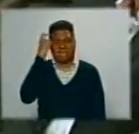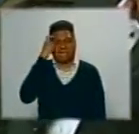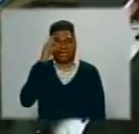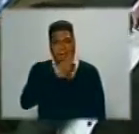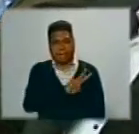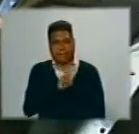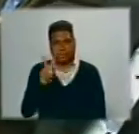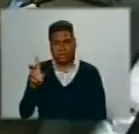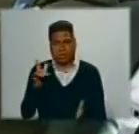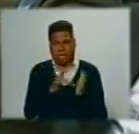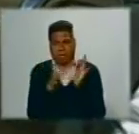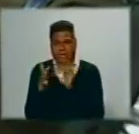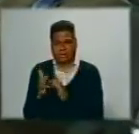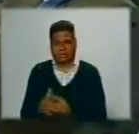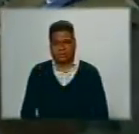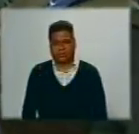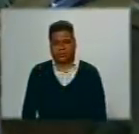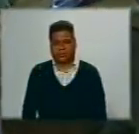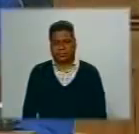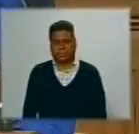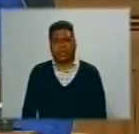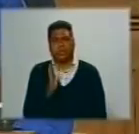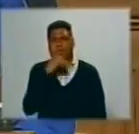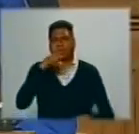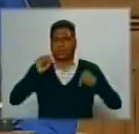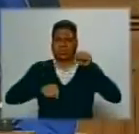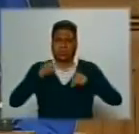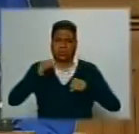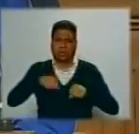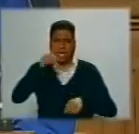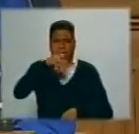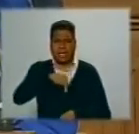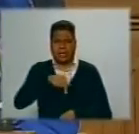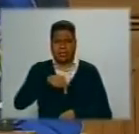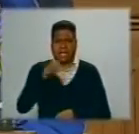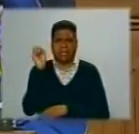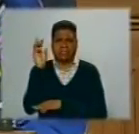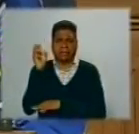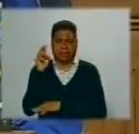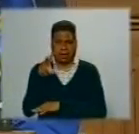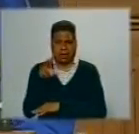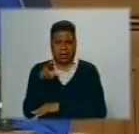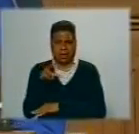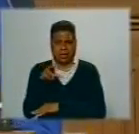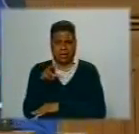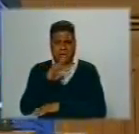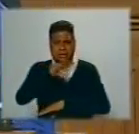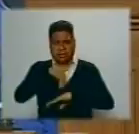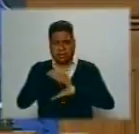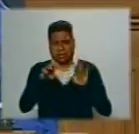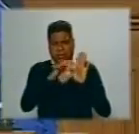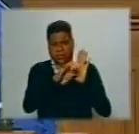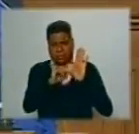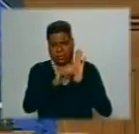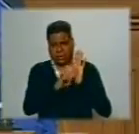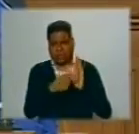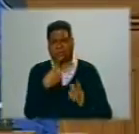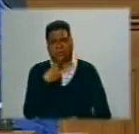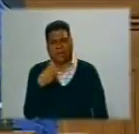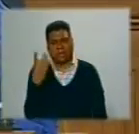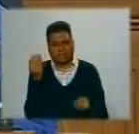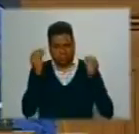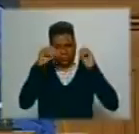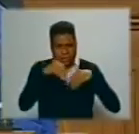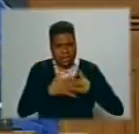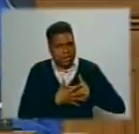Sin duda, esta asamblea debe también reconocer el